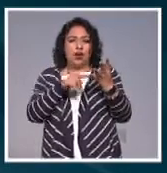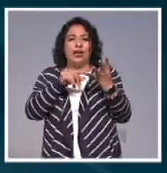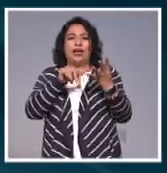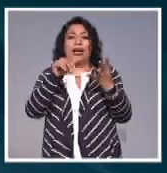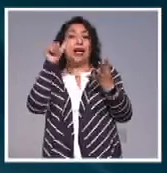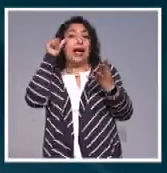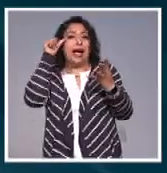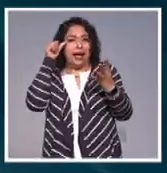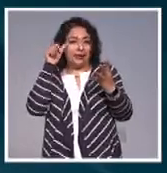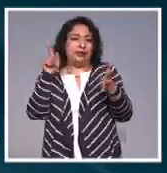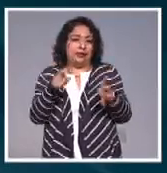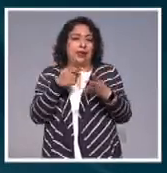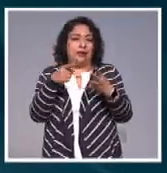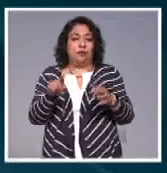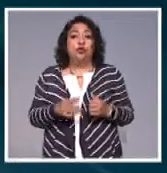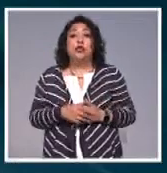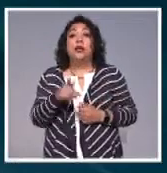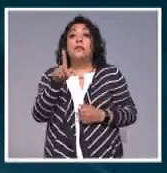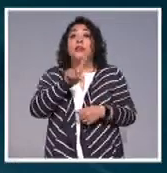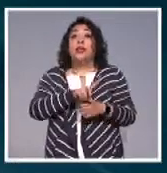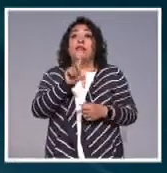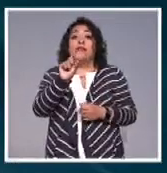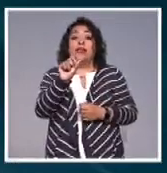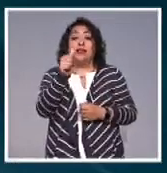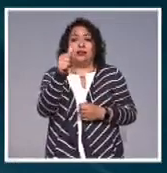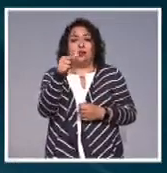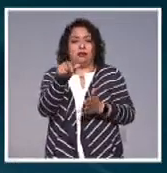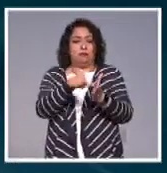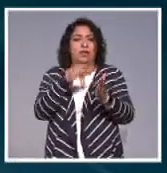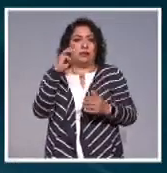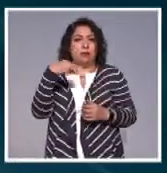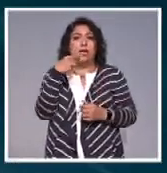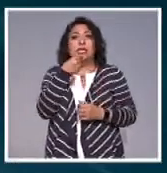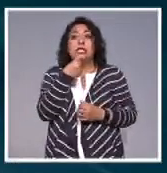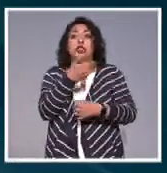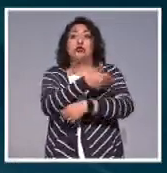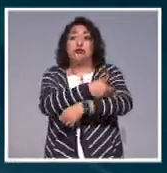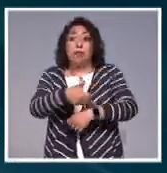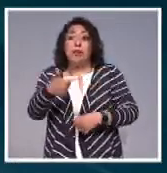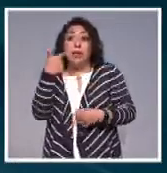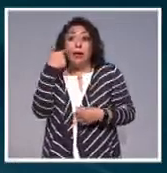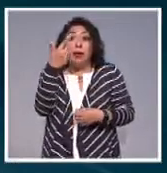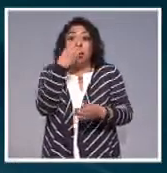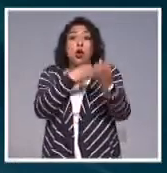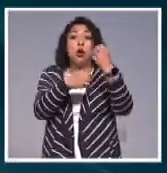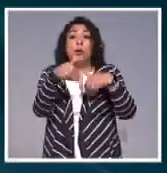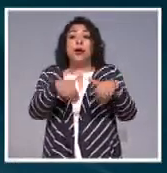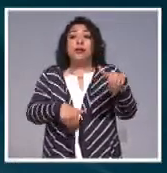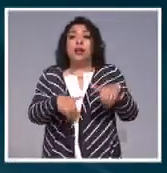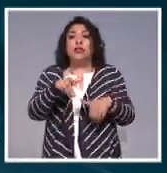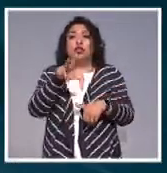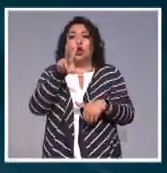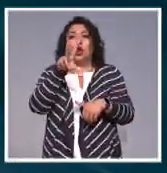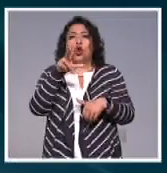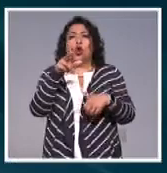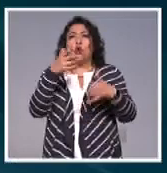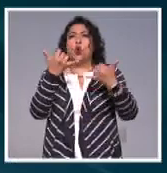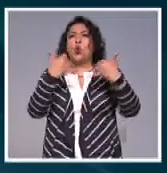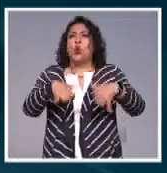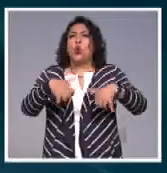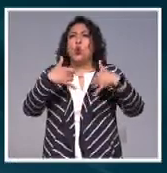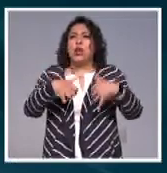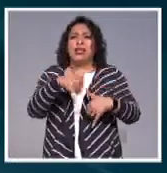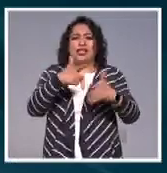asiáticos. Para el 26 de este mes, los niños y sus familias podrán ver la obra de teatro Los Juguetes, de la